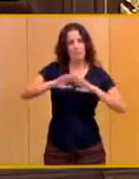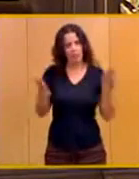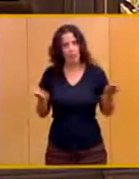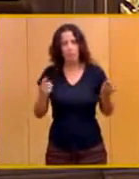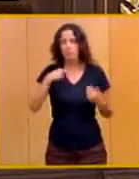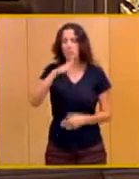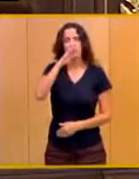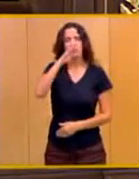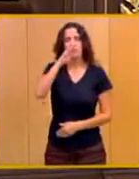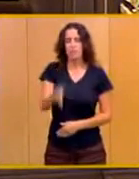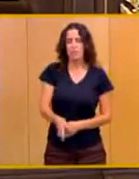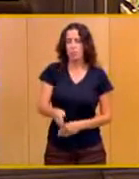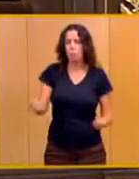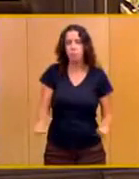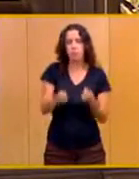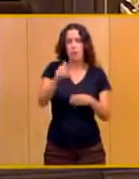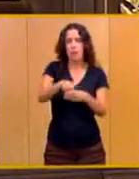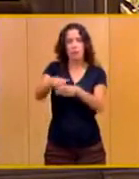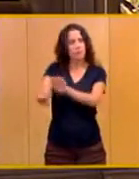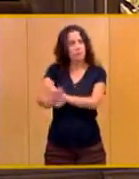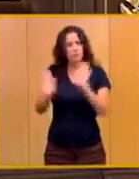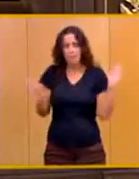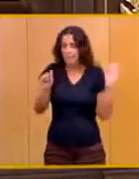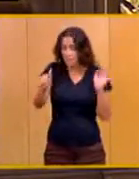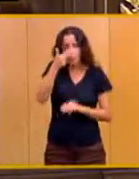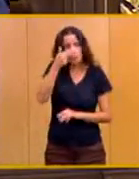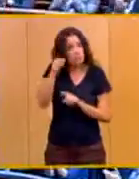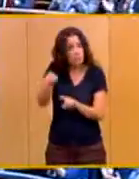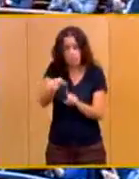convocatoria electoral. Eso es lo que sucede. Eso es lo que sucede.